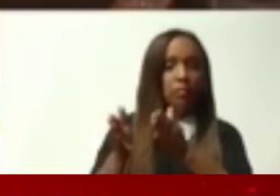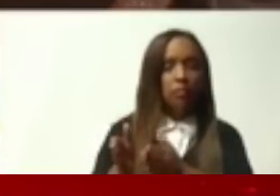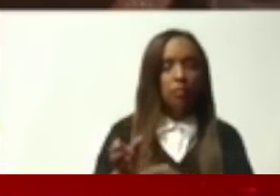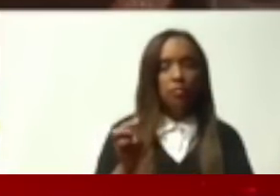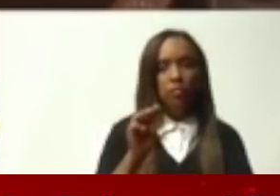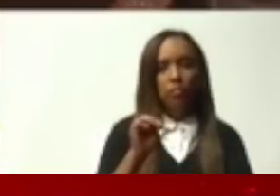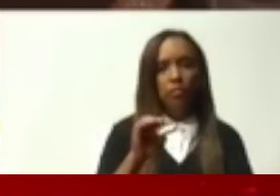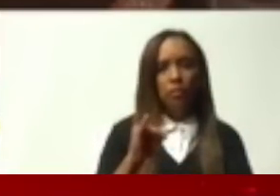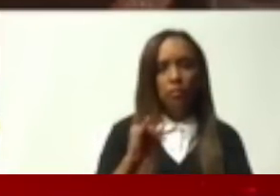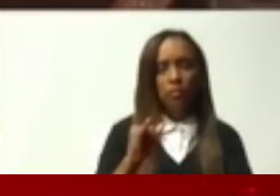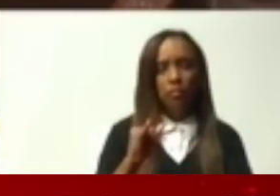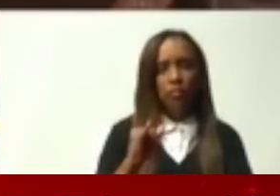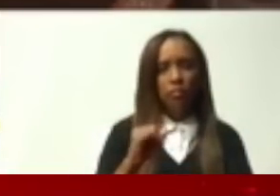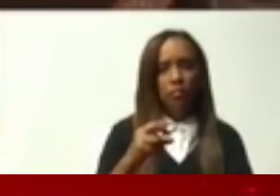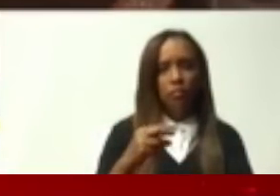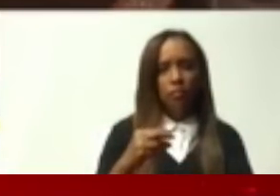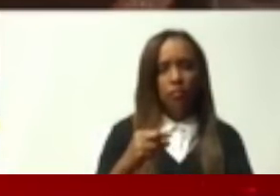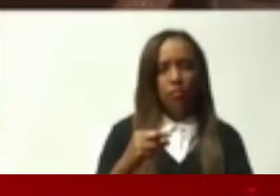había sido,